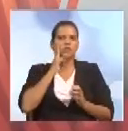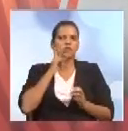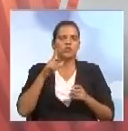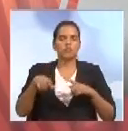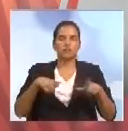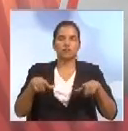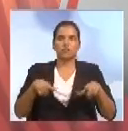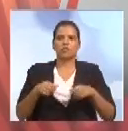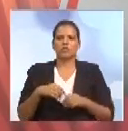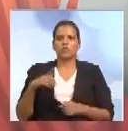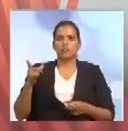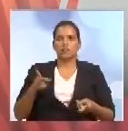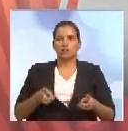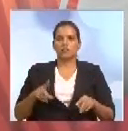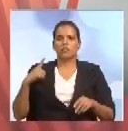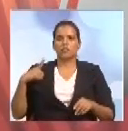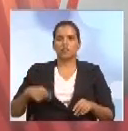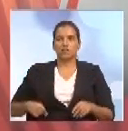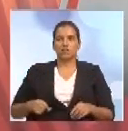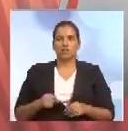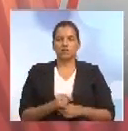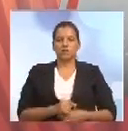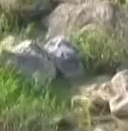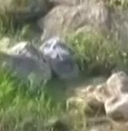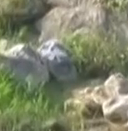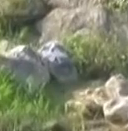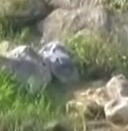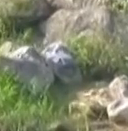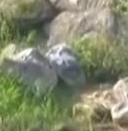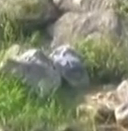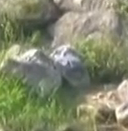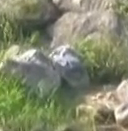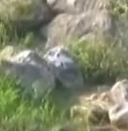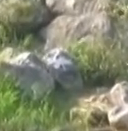a la salud de los moradores.